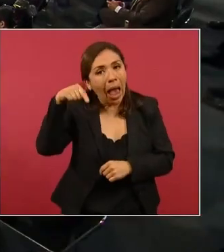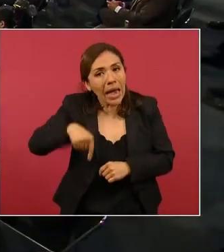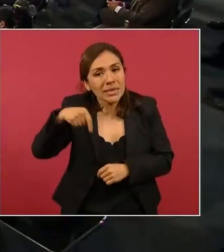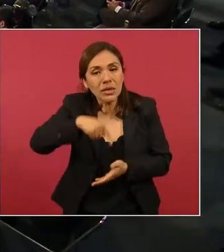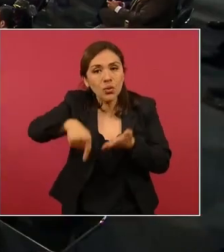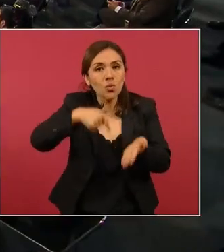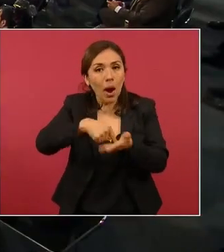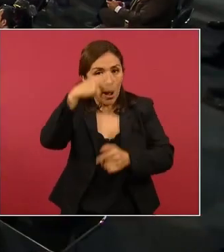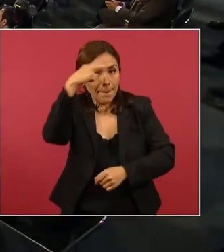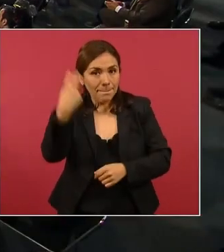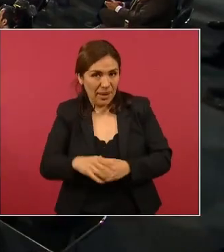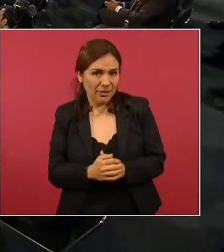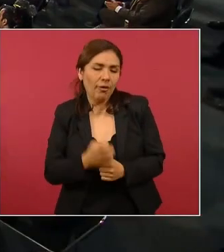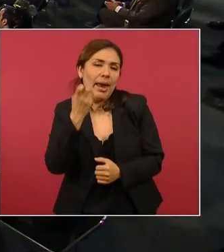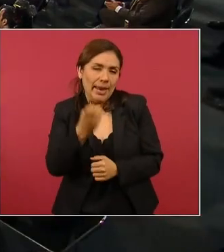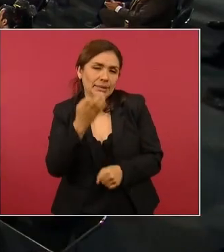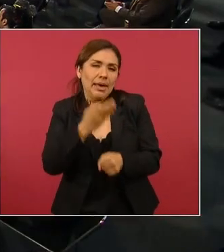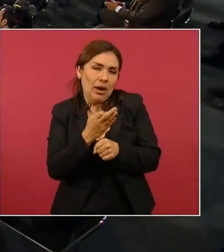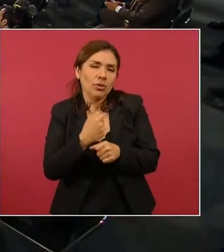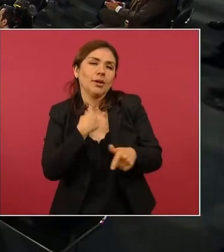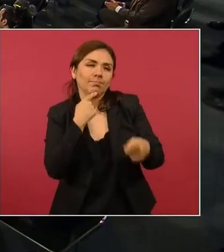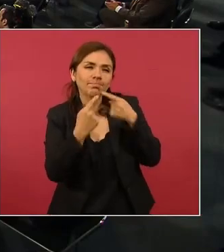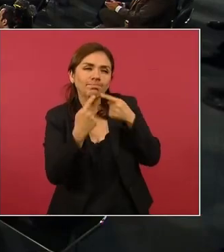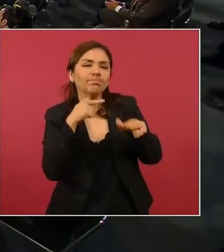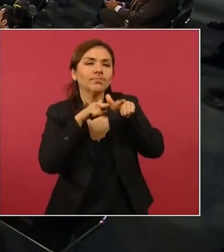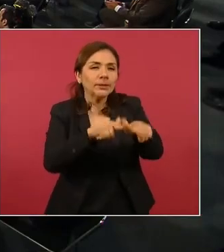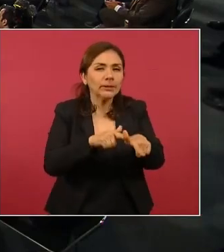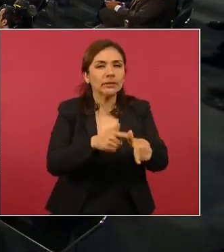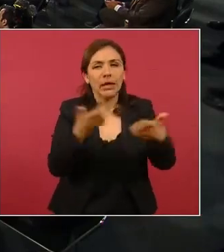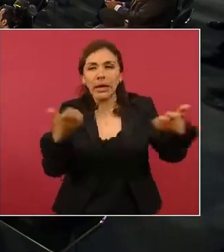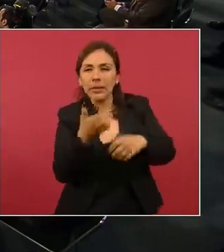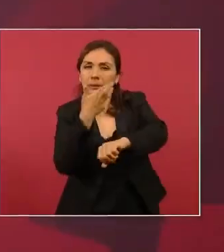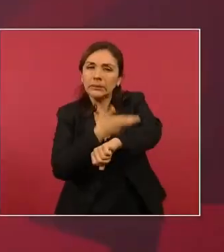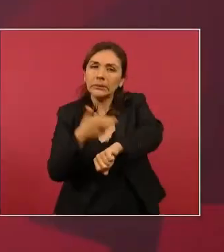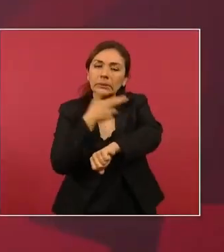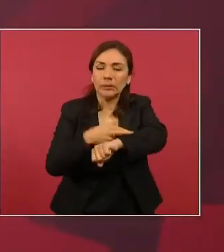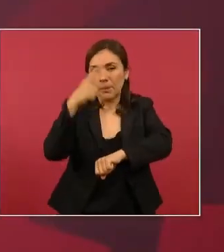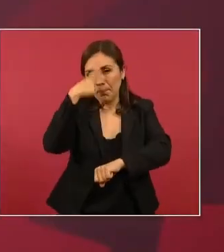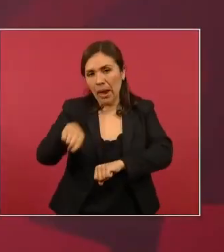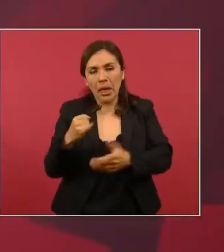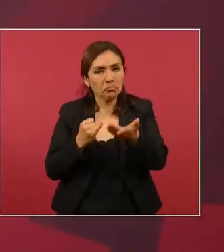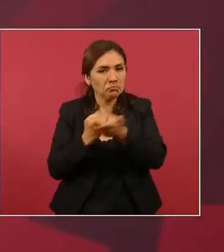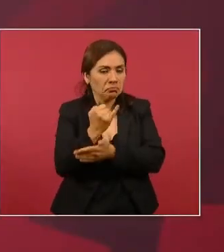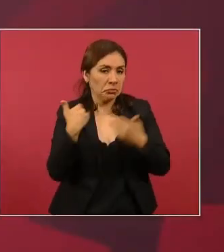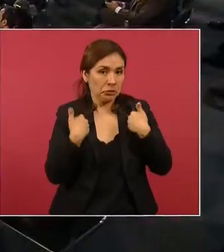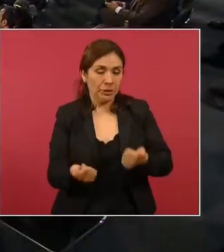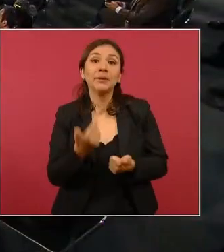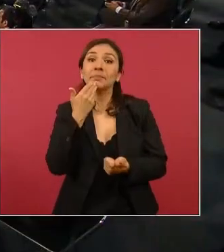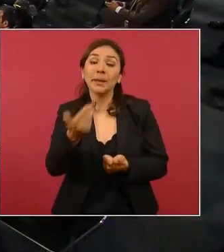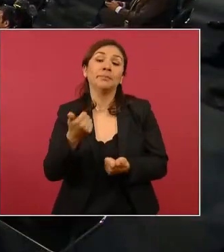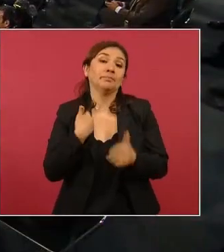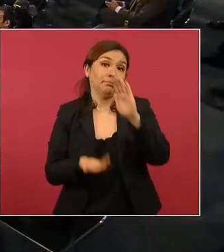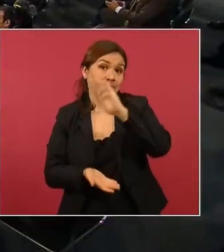Pero todo eso es lo que estamos trabajando para